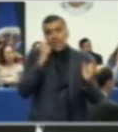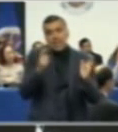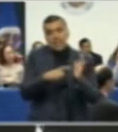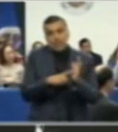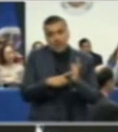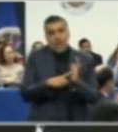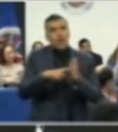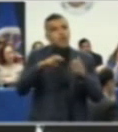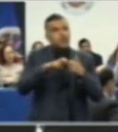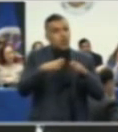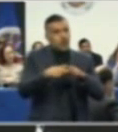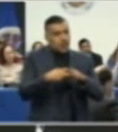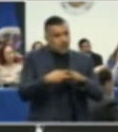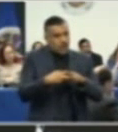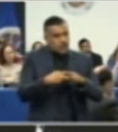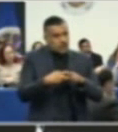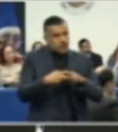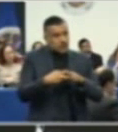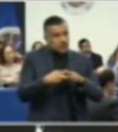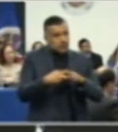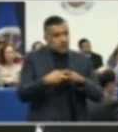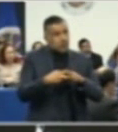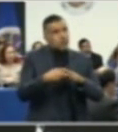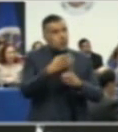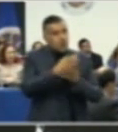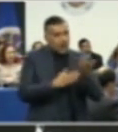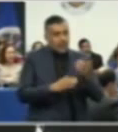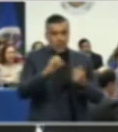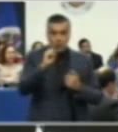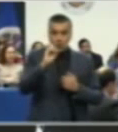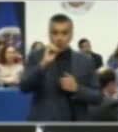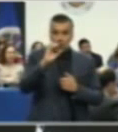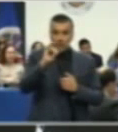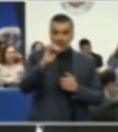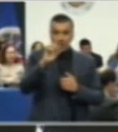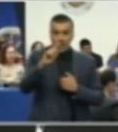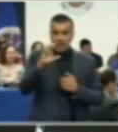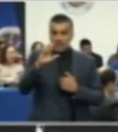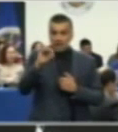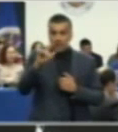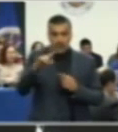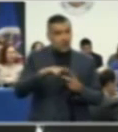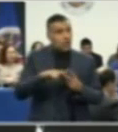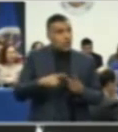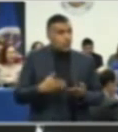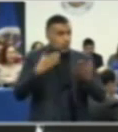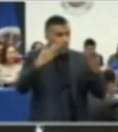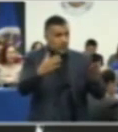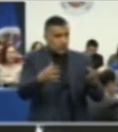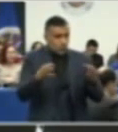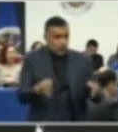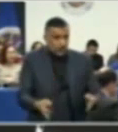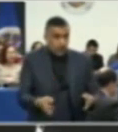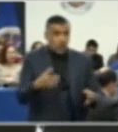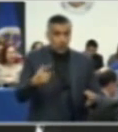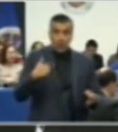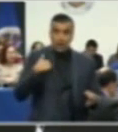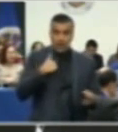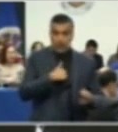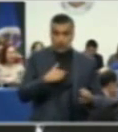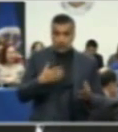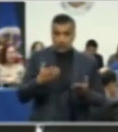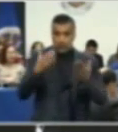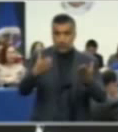identificar problemas por parte de la sociedad civil en cuanto a sus planteamientos, propuestas concretas con la finalidad de adquirir